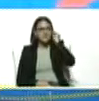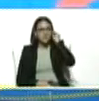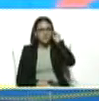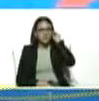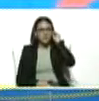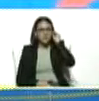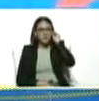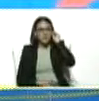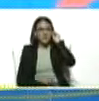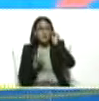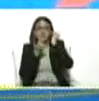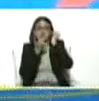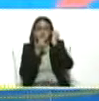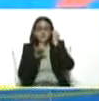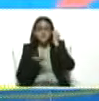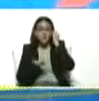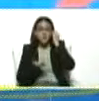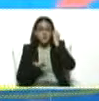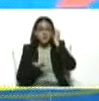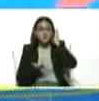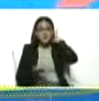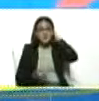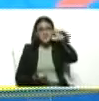Porque entonces,